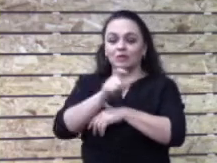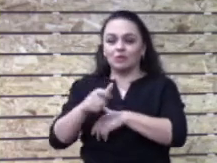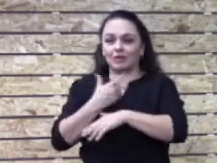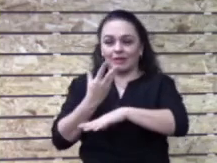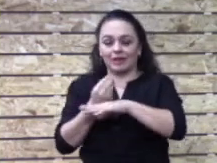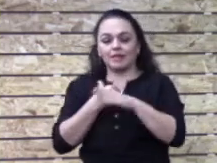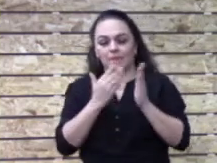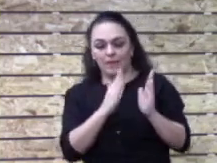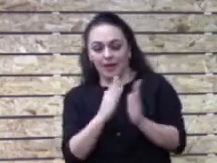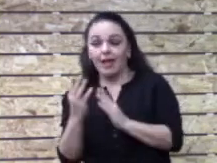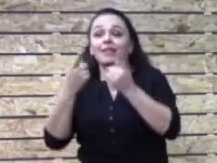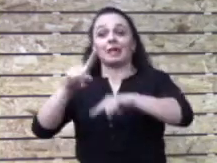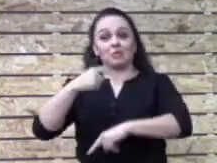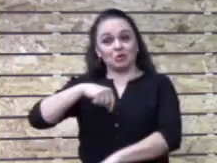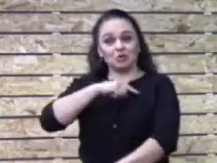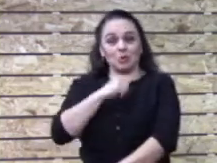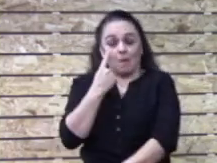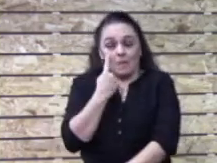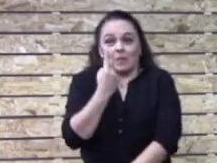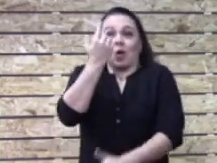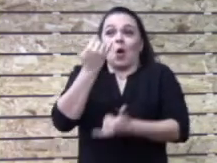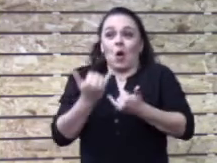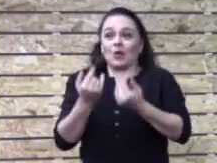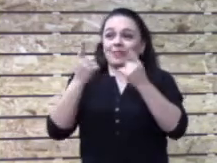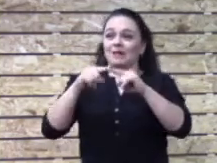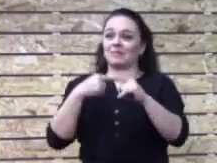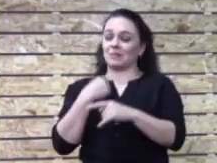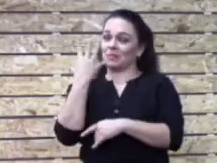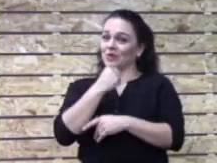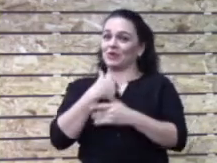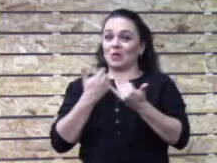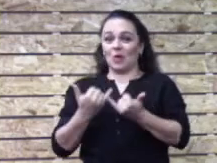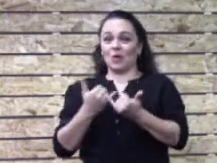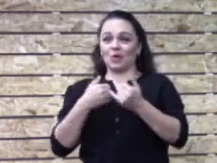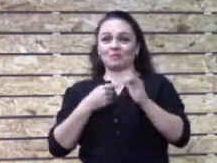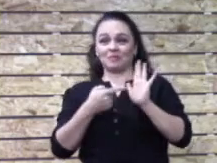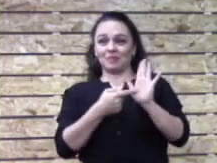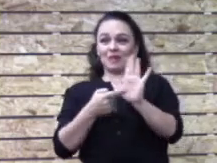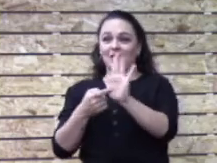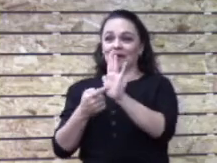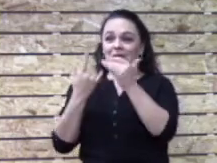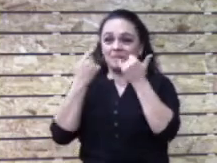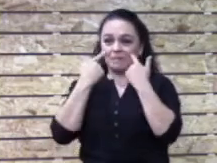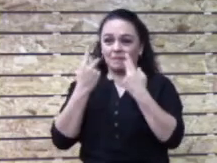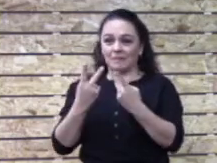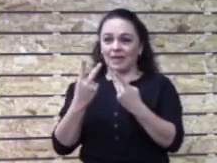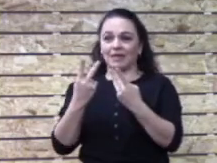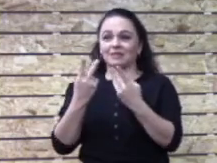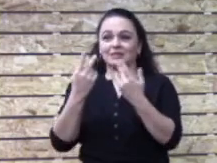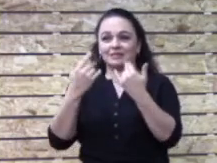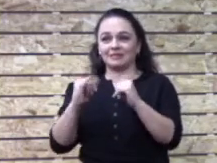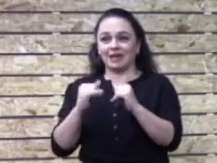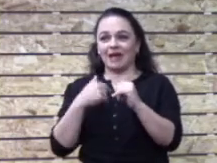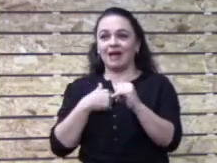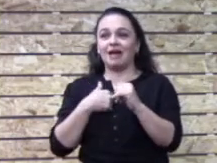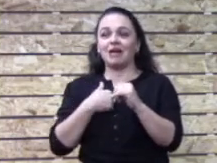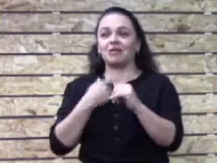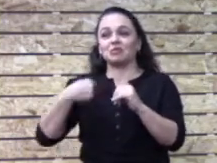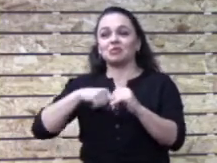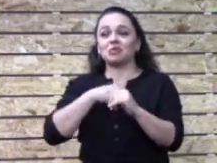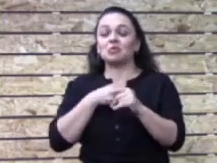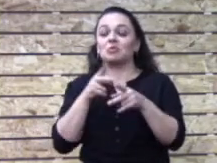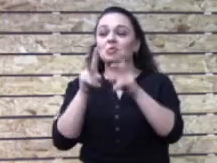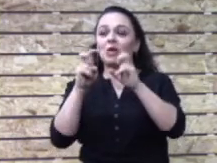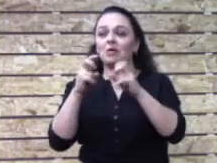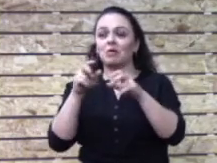hoy estamos estrenando púlpito, miren la belleza. No sé si se han dado cuenta y tienen nuestro logo acá. Y la semana próxima vamos a hacer